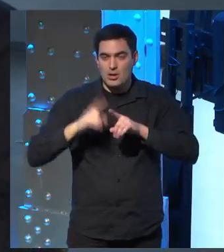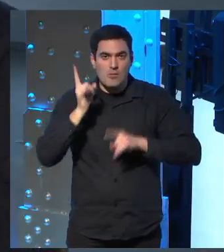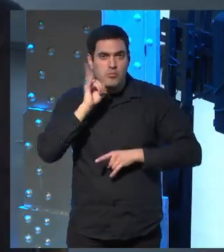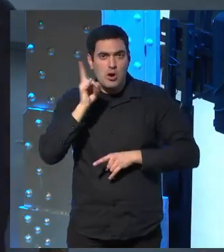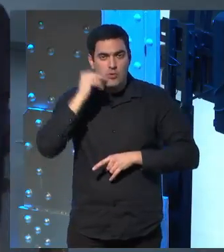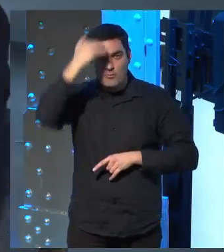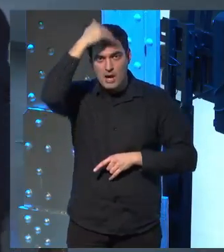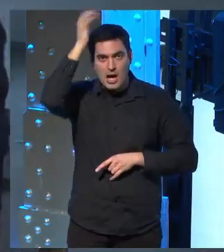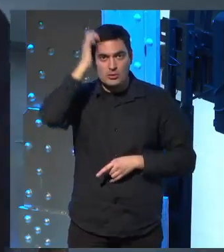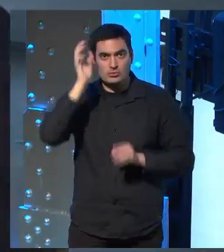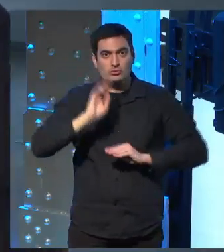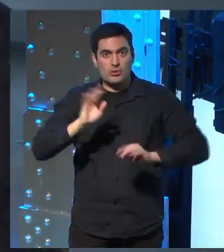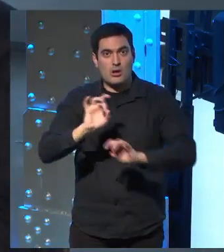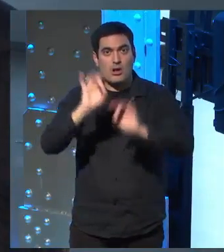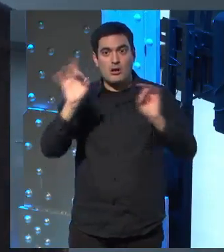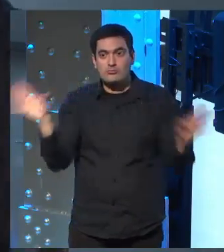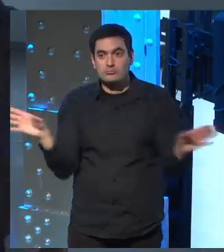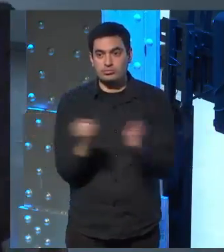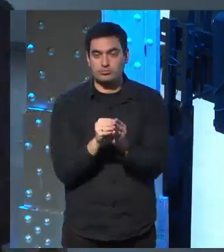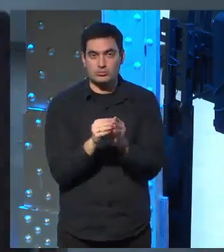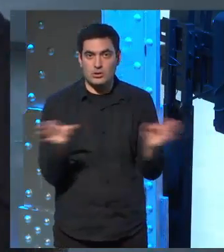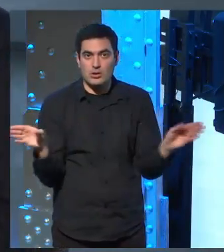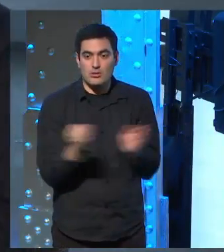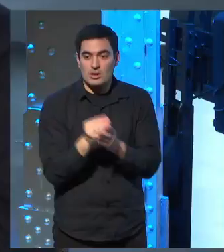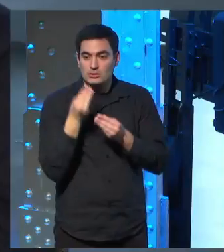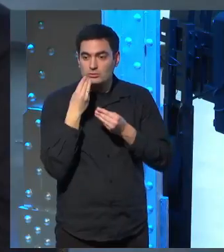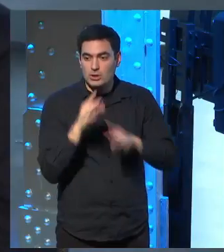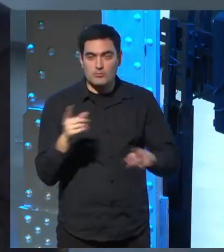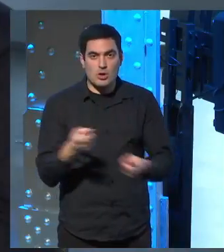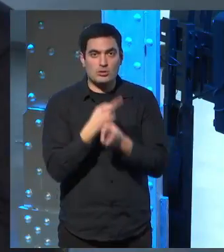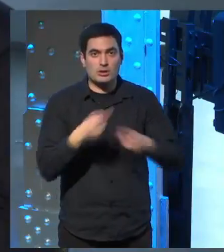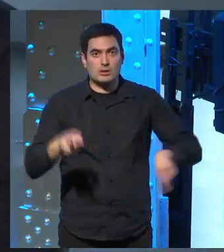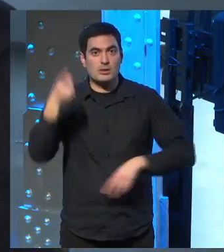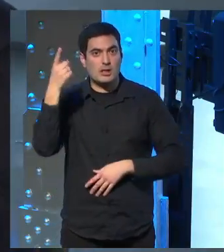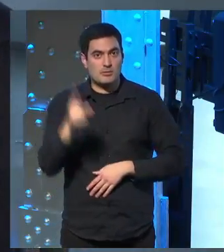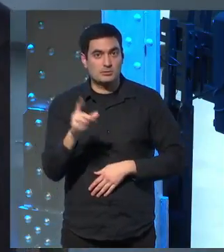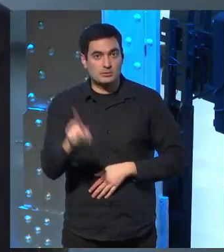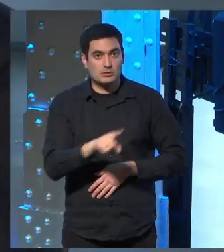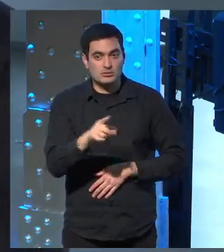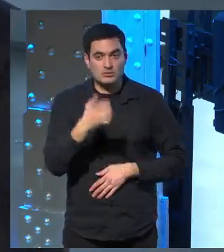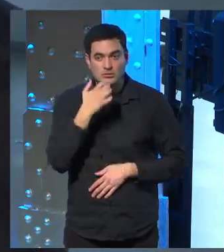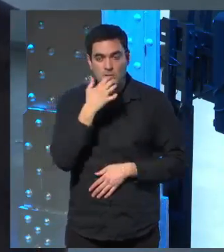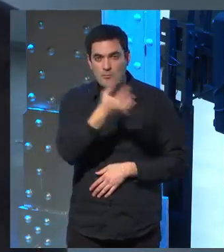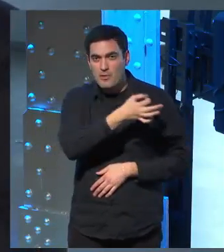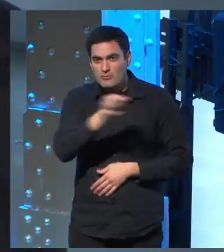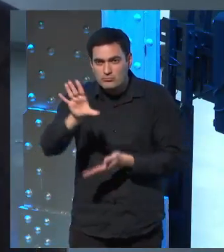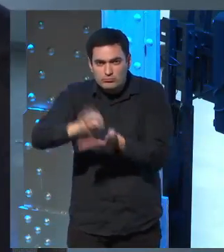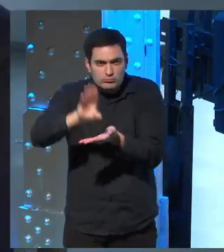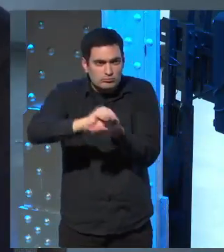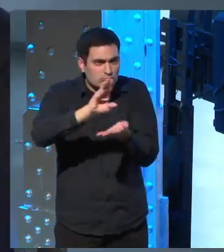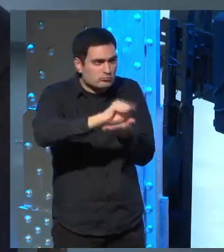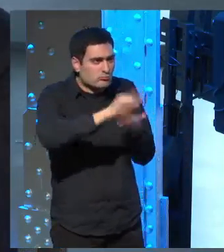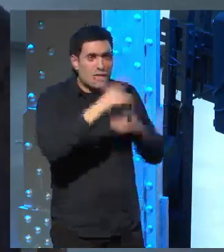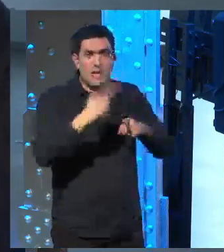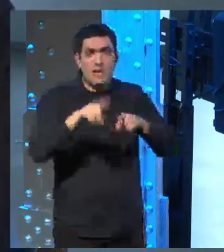de Bartók. Pues claro, es que ahí se resume pues, toda la historia de la música también, ¿no? Y él condensa a la perfección todos